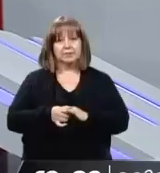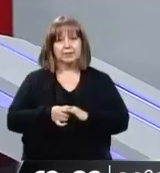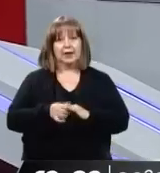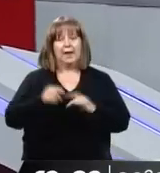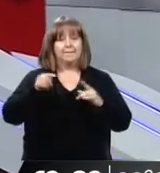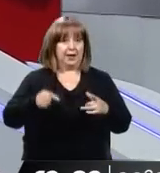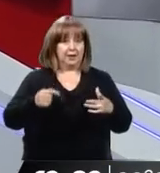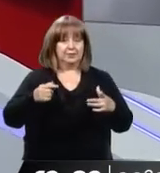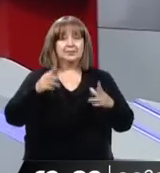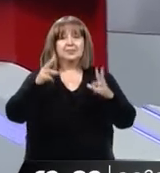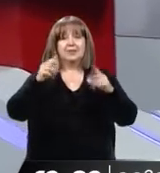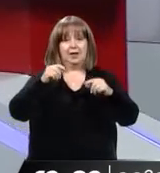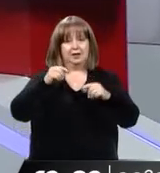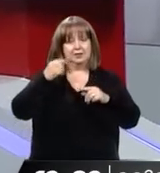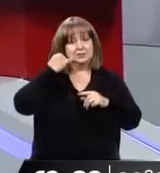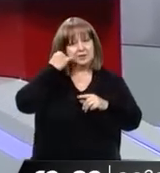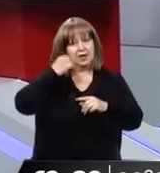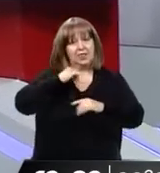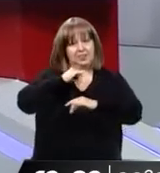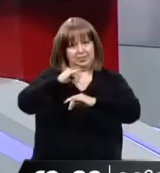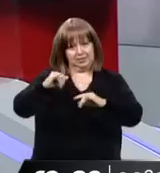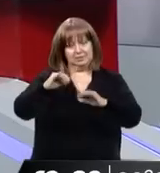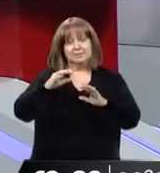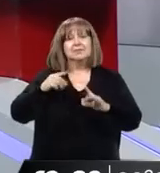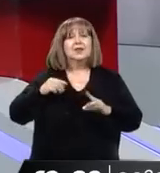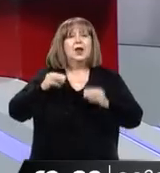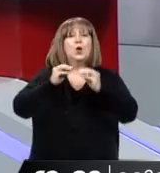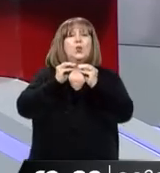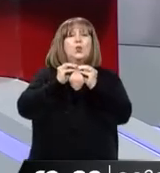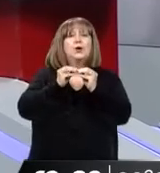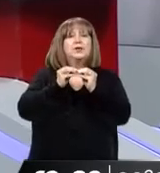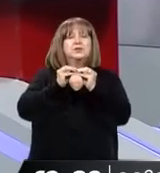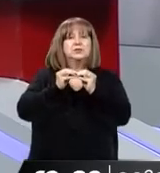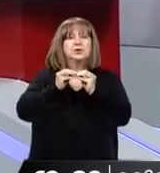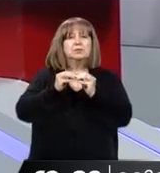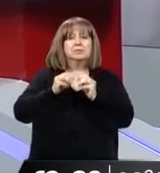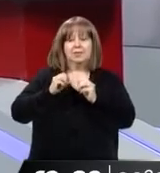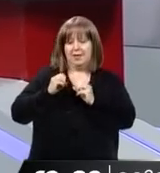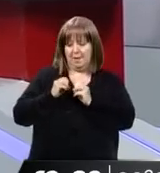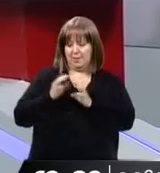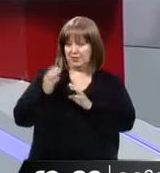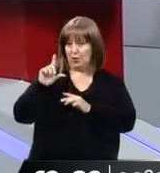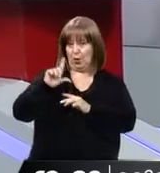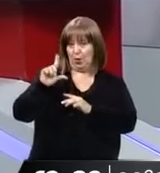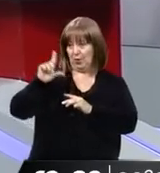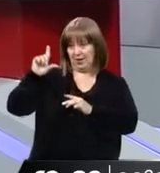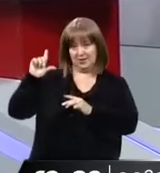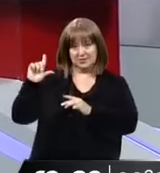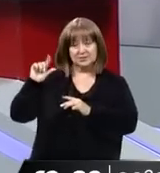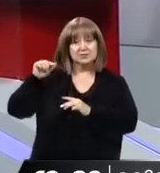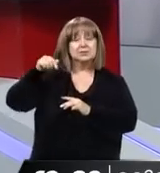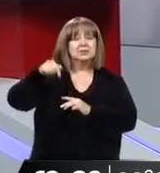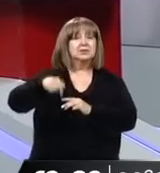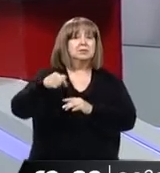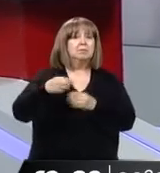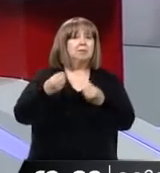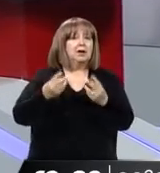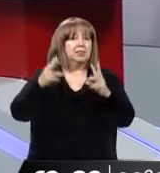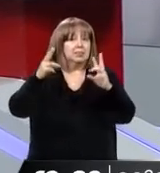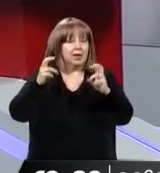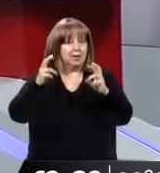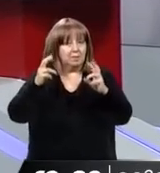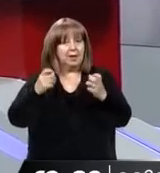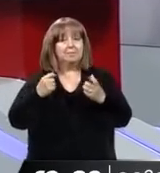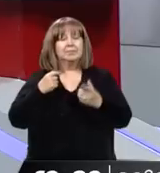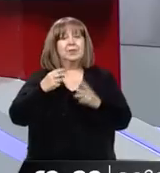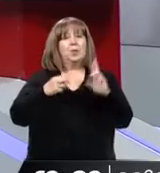Bueno lo decíamos recién y todos a la espera no de este juicio que comenzó el lunes justamente para abordar la